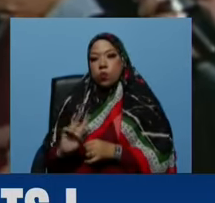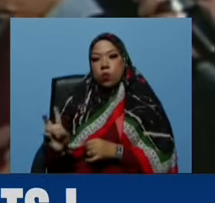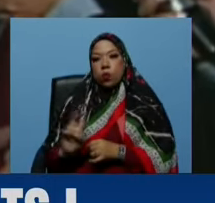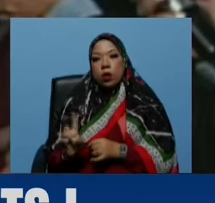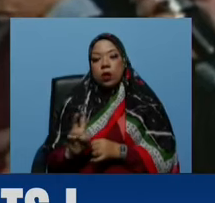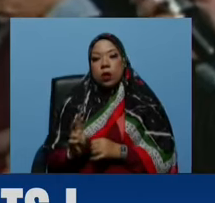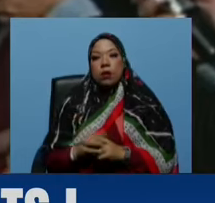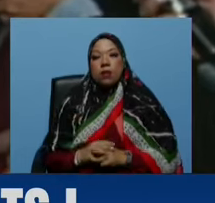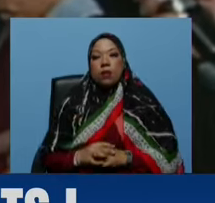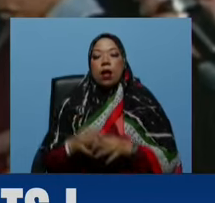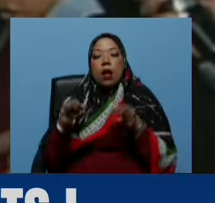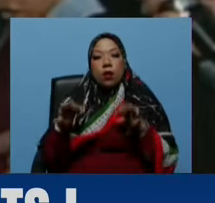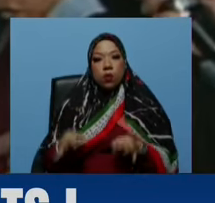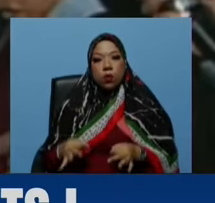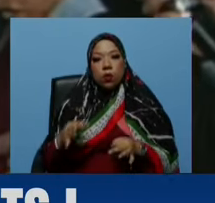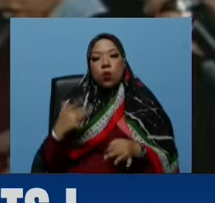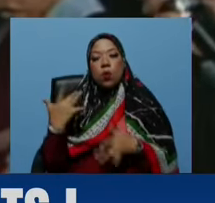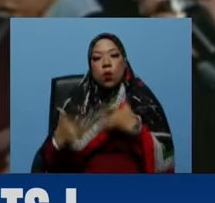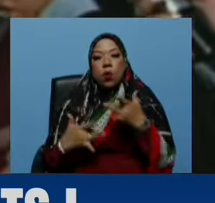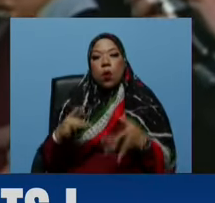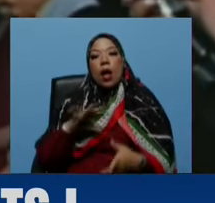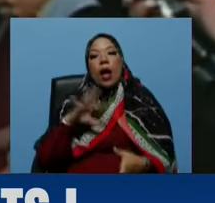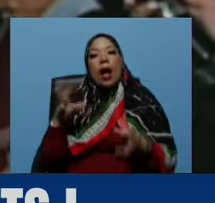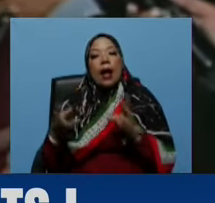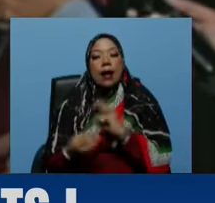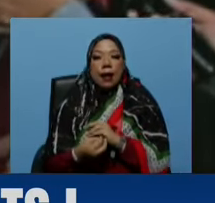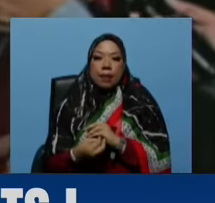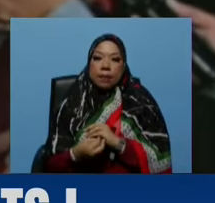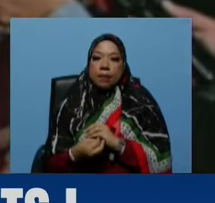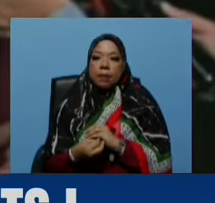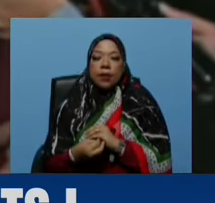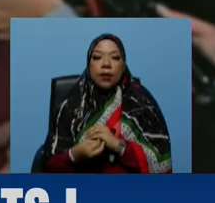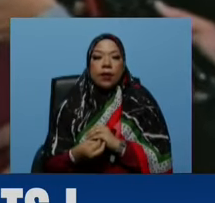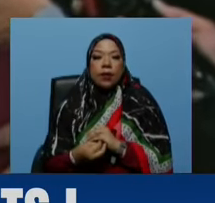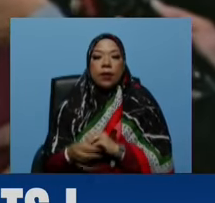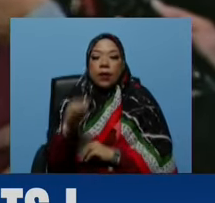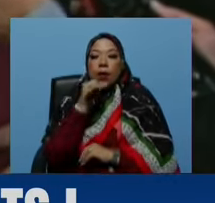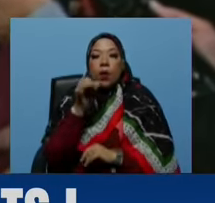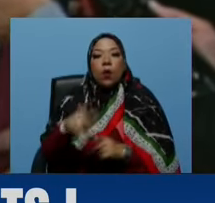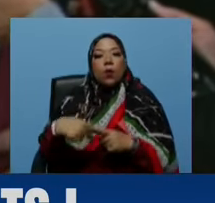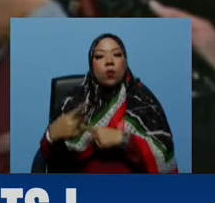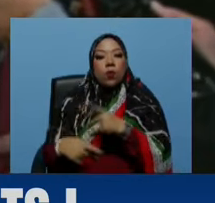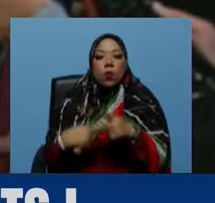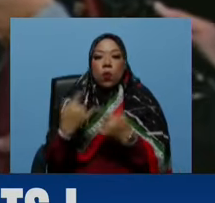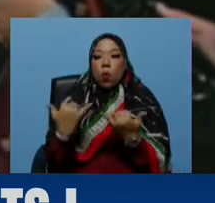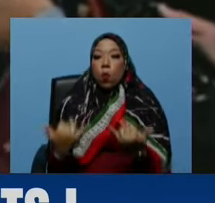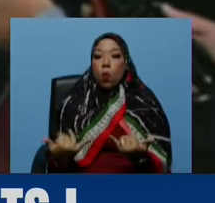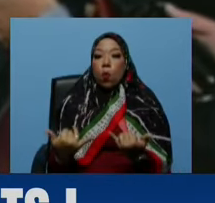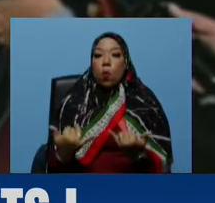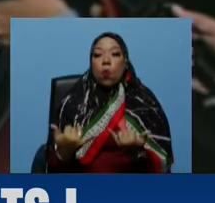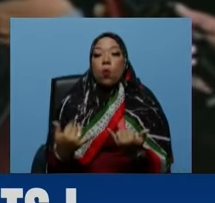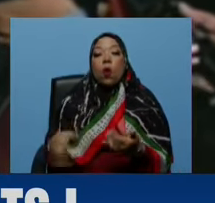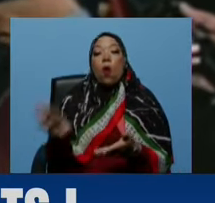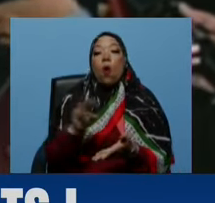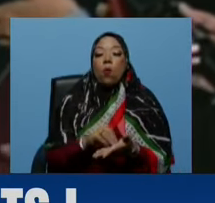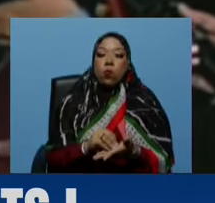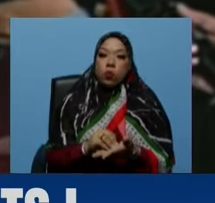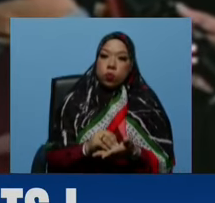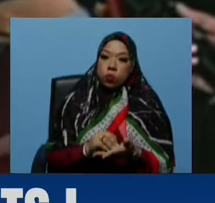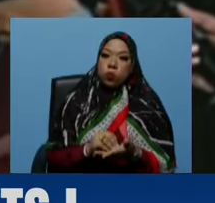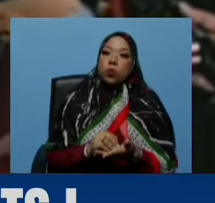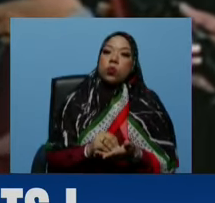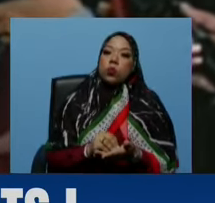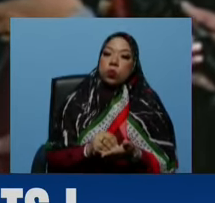reclama definitivamente que haya cambio, que haya bienestar, que haya progreso, pero pareciera que, vuelvo y repito,